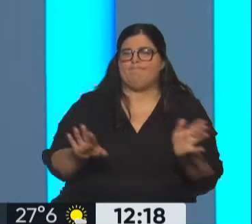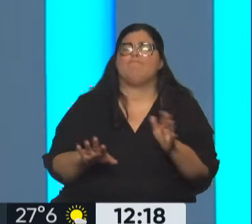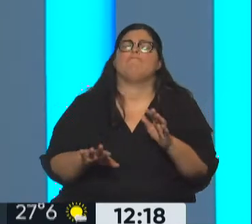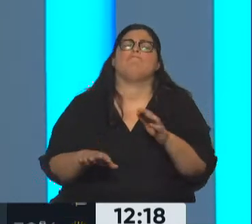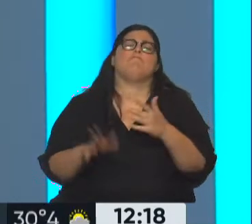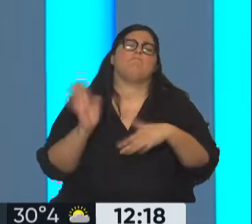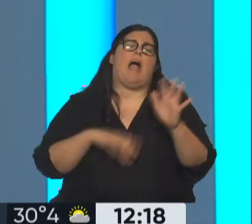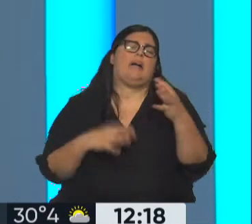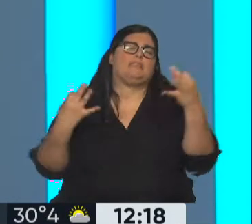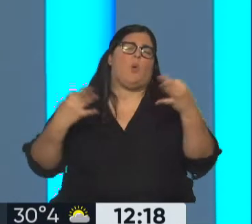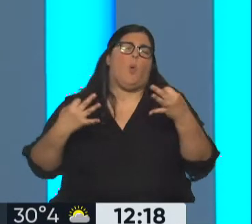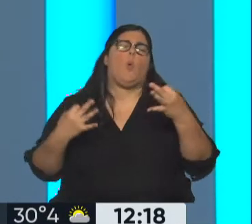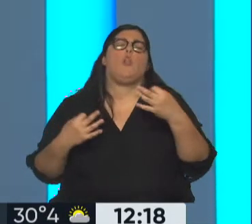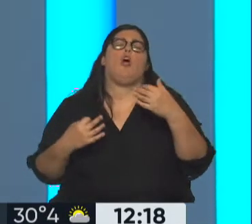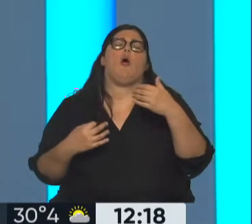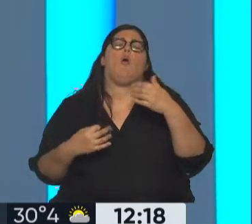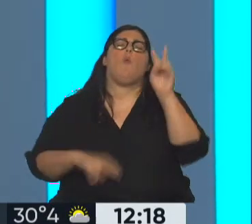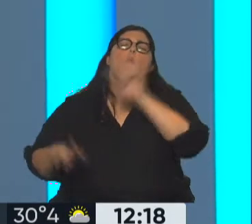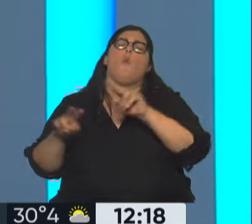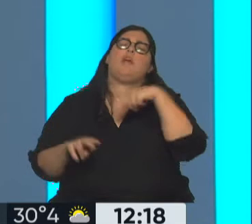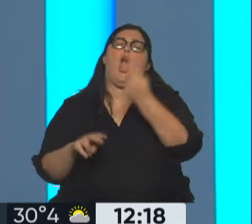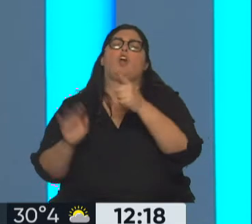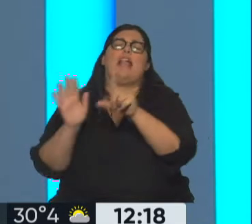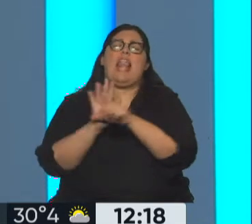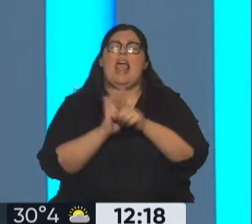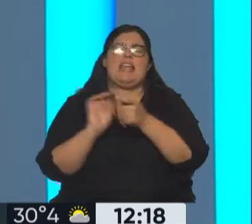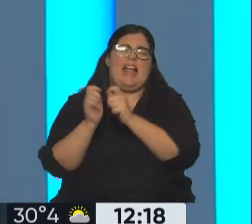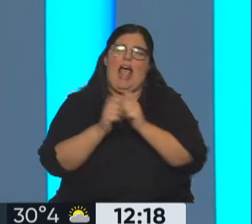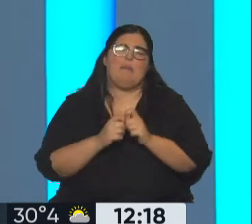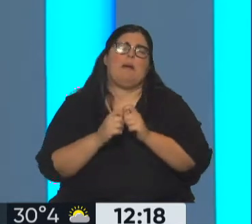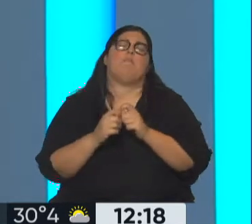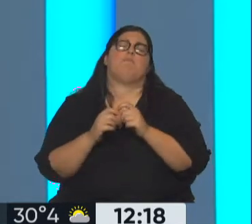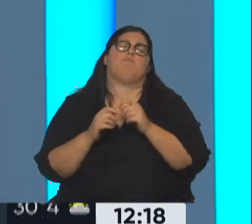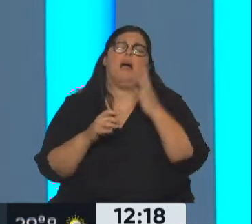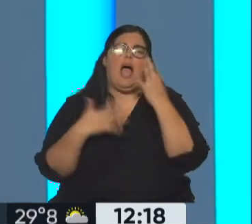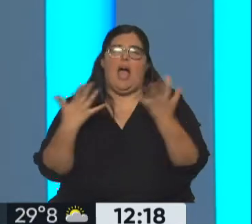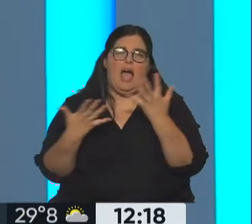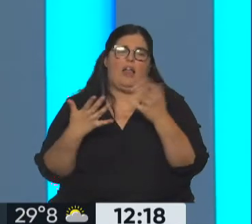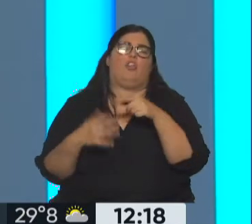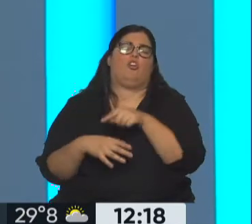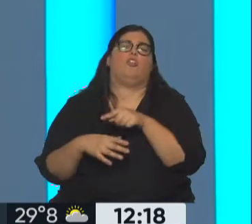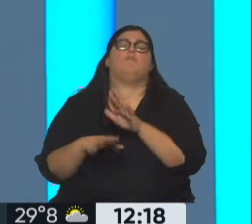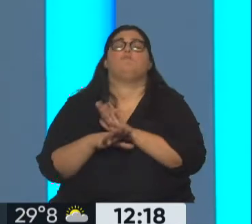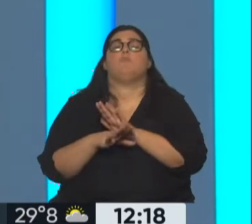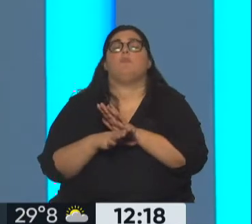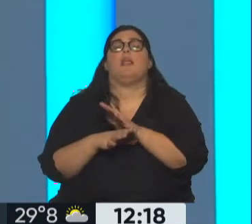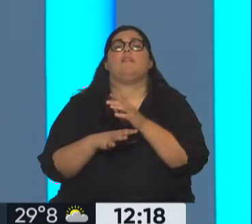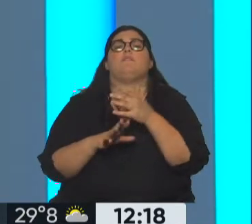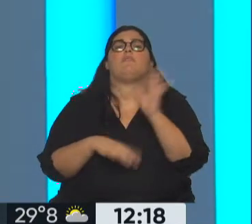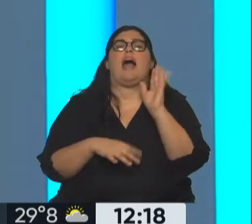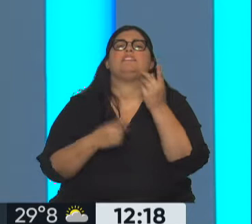un escenario de legislaciones secundarias que intenten introducir algunas de estas modificaciones, bueno, que tienen que ver sobre todo con las